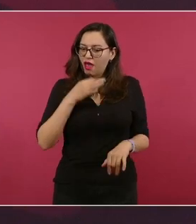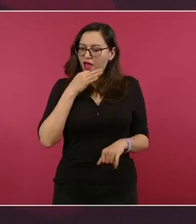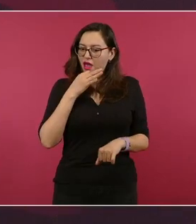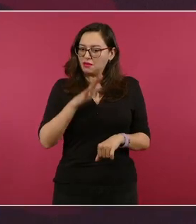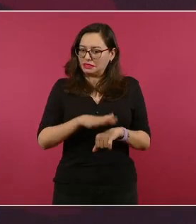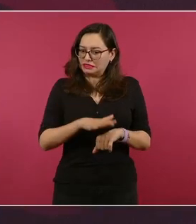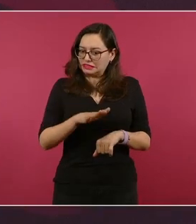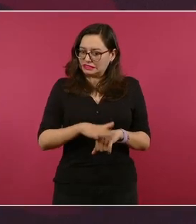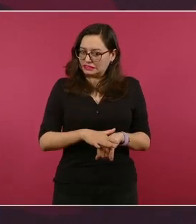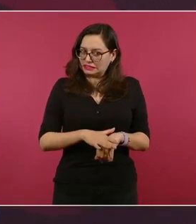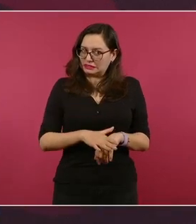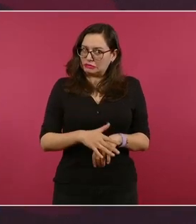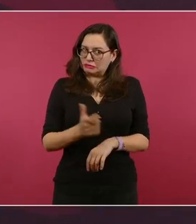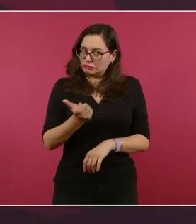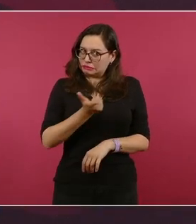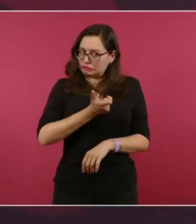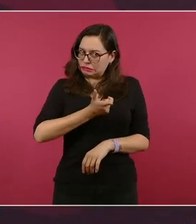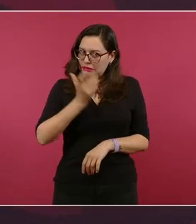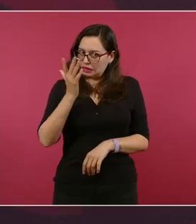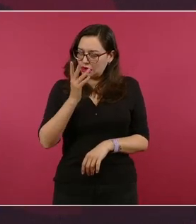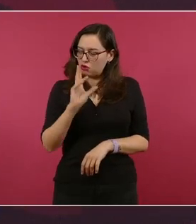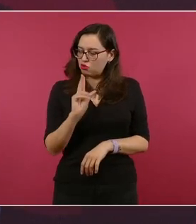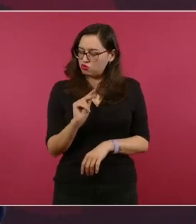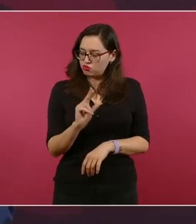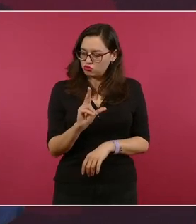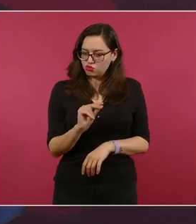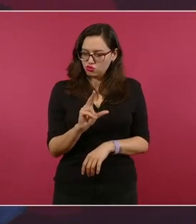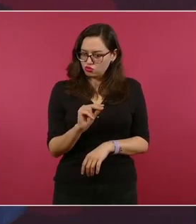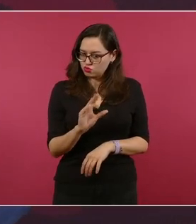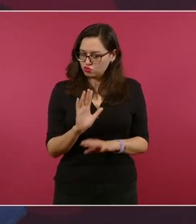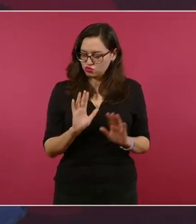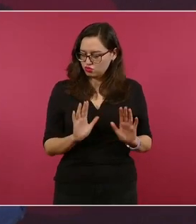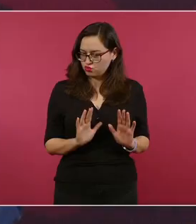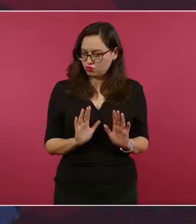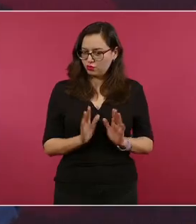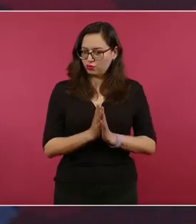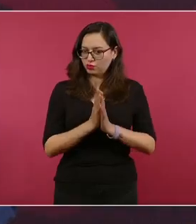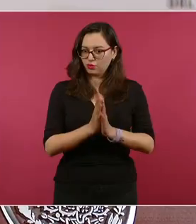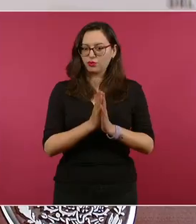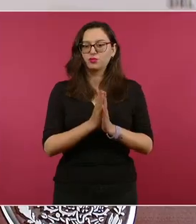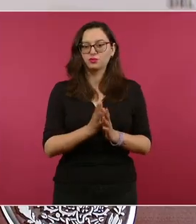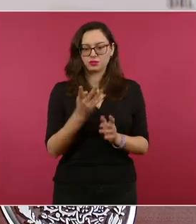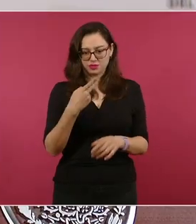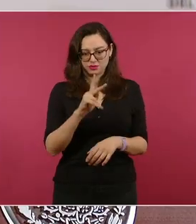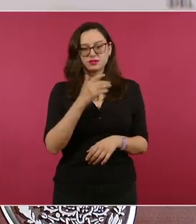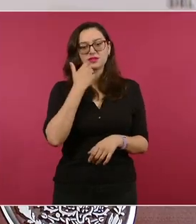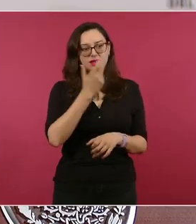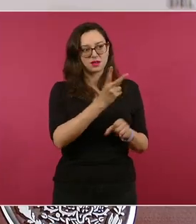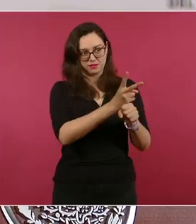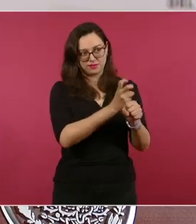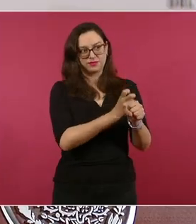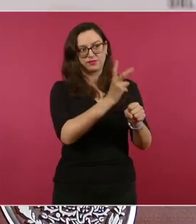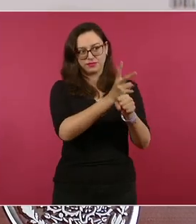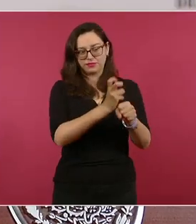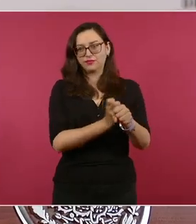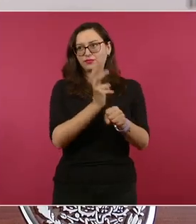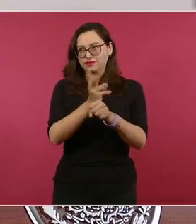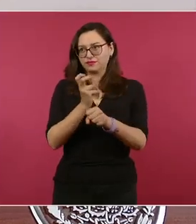no vayan a querer rayarse, pero aprovecho para decirles que los invitamos.